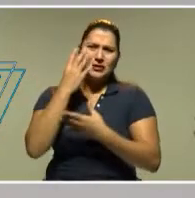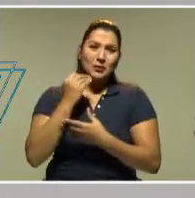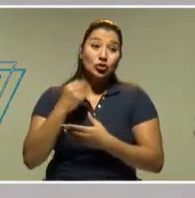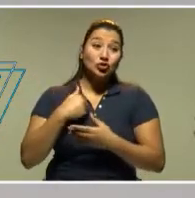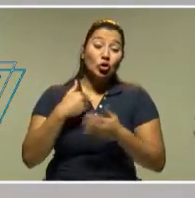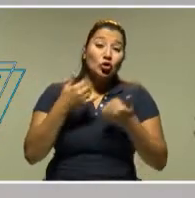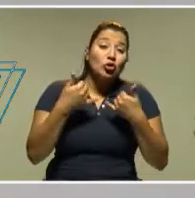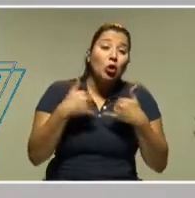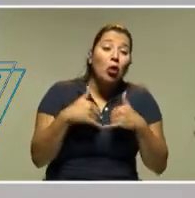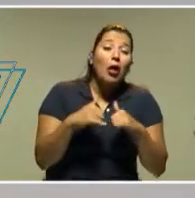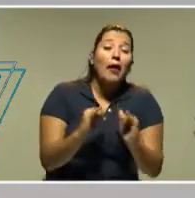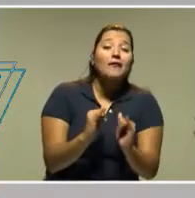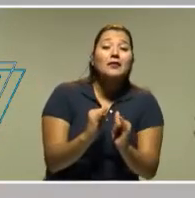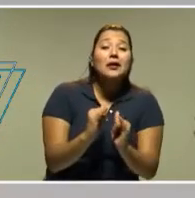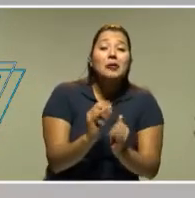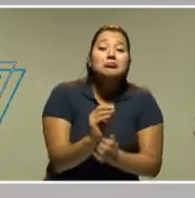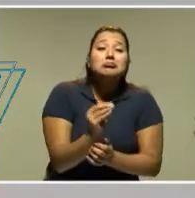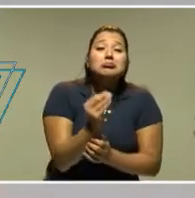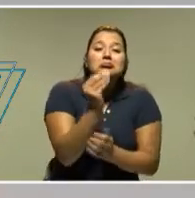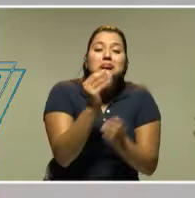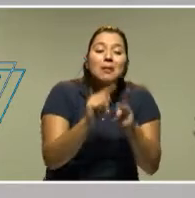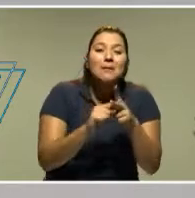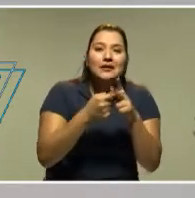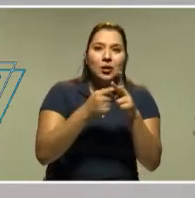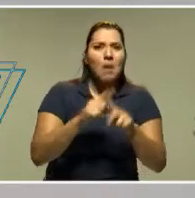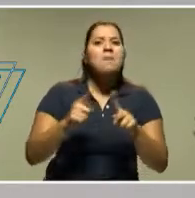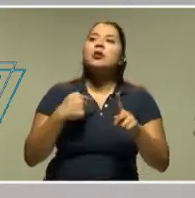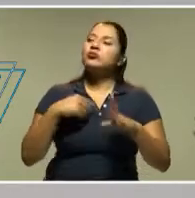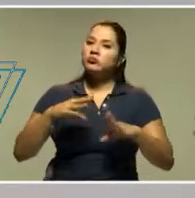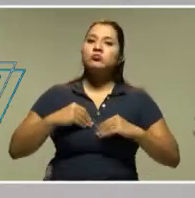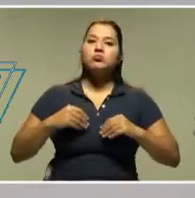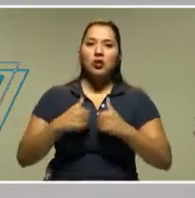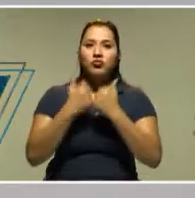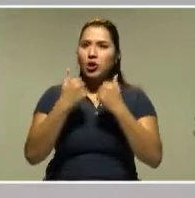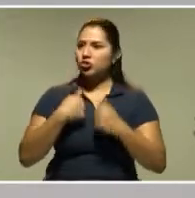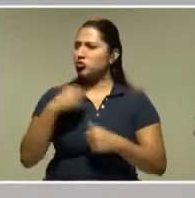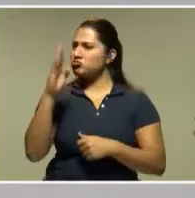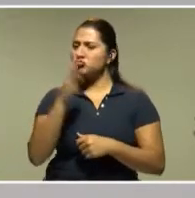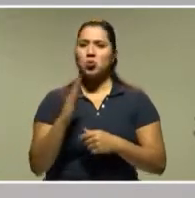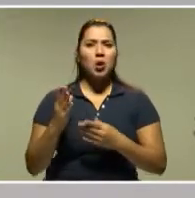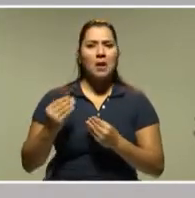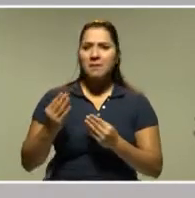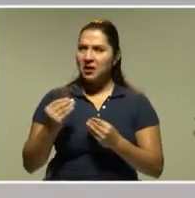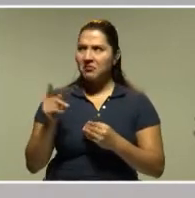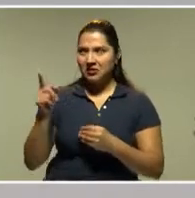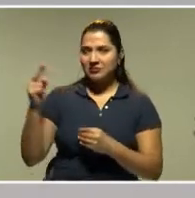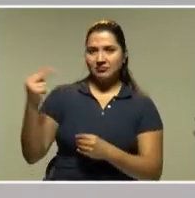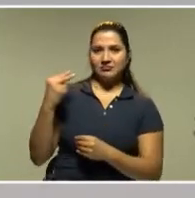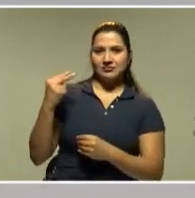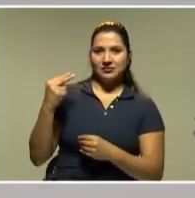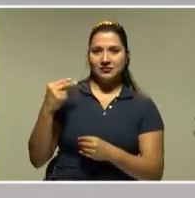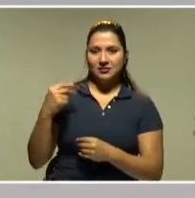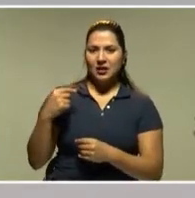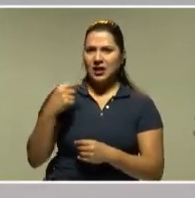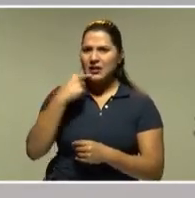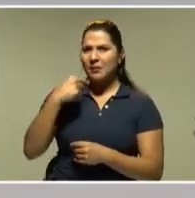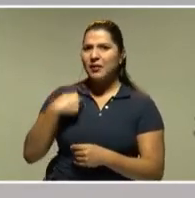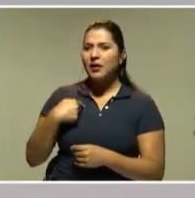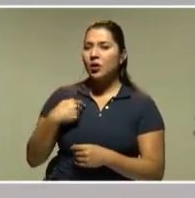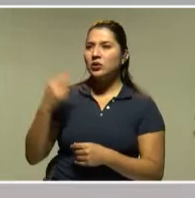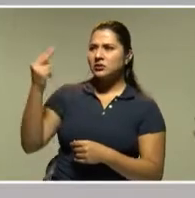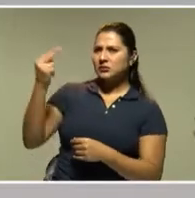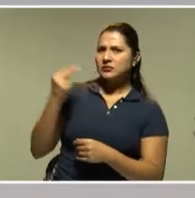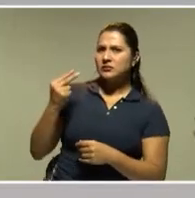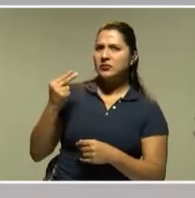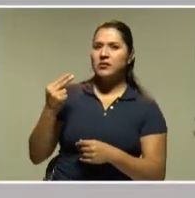estaba, diría, en pollita. Decía, pero me animé. Nunca tuve miedo. Hasta ella lo vio. Ella dijo, yo la veía y yo la voy a noquear, pero ella